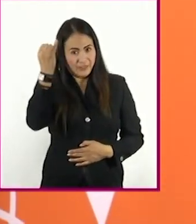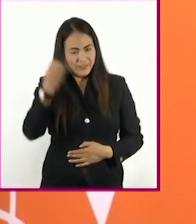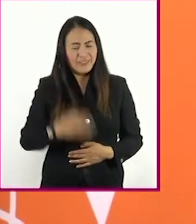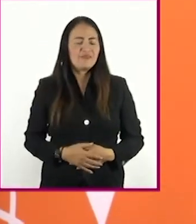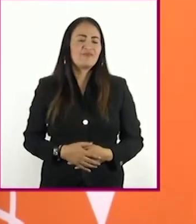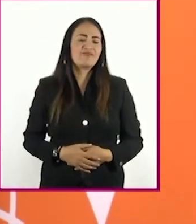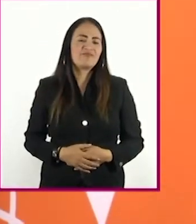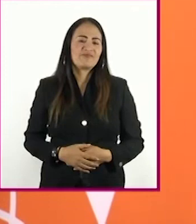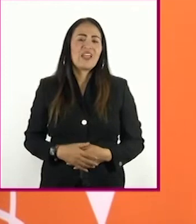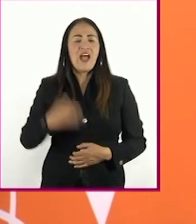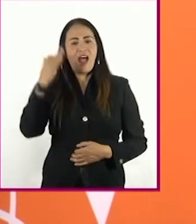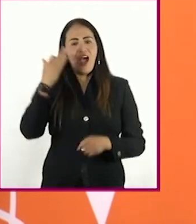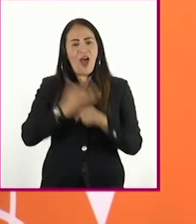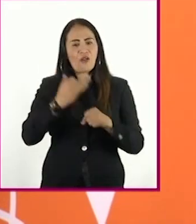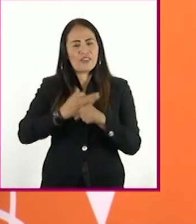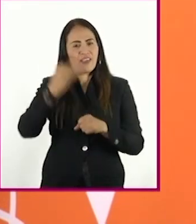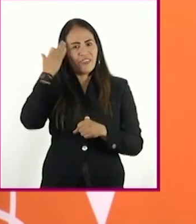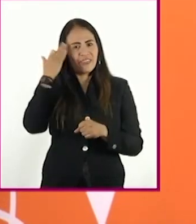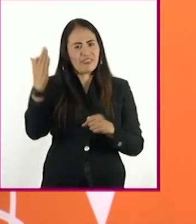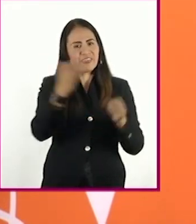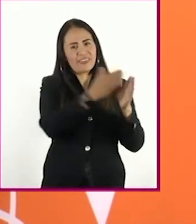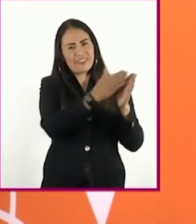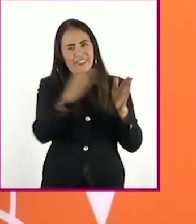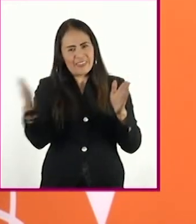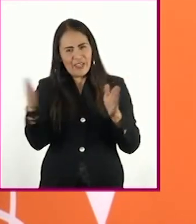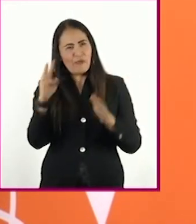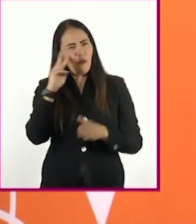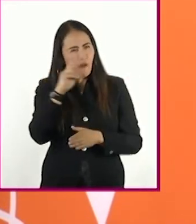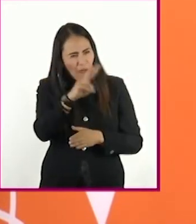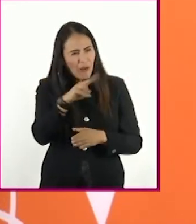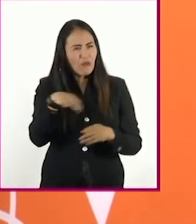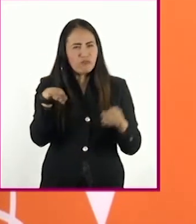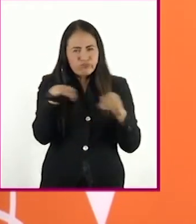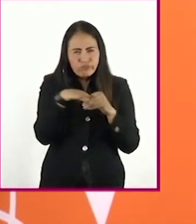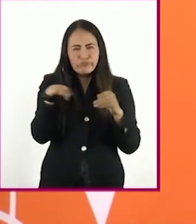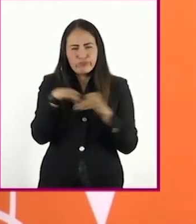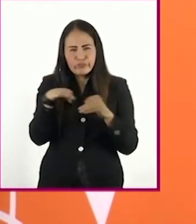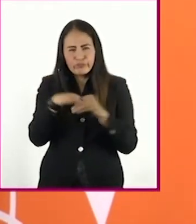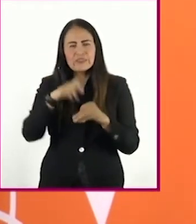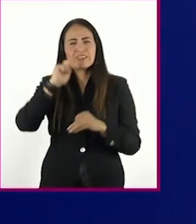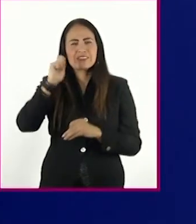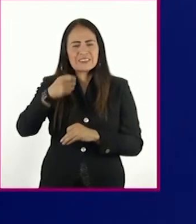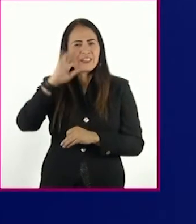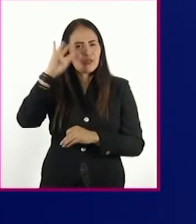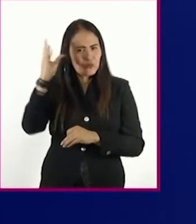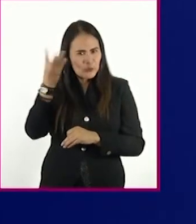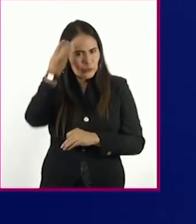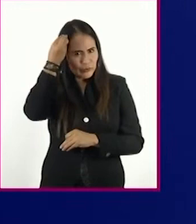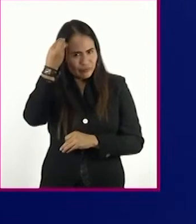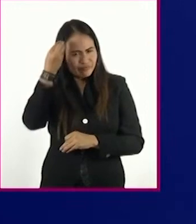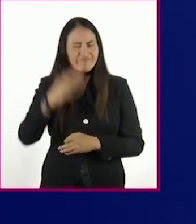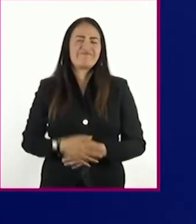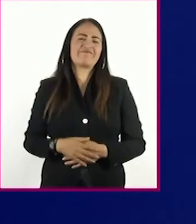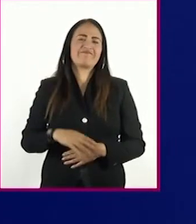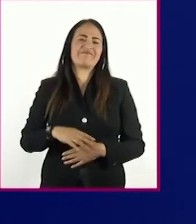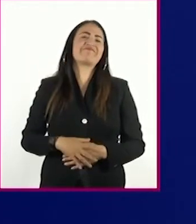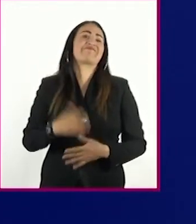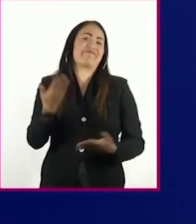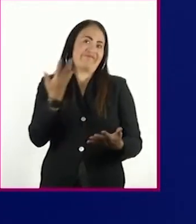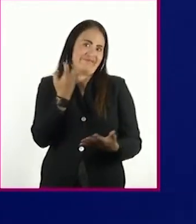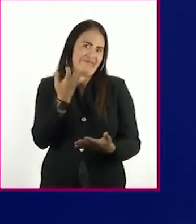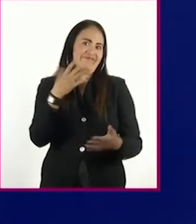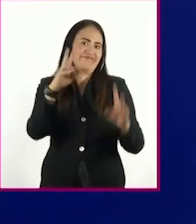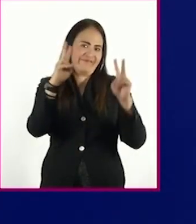algo que en esta temporada nos es muy común, la tecnología. Ah, muy actual realmente.